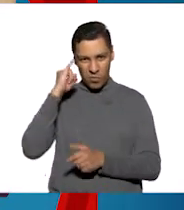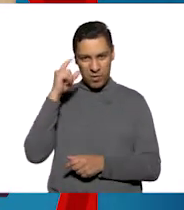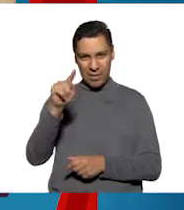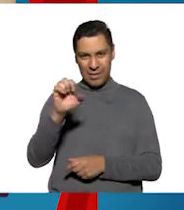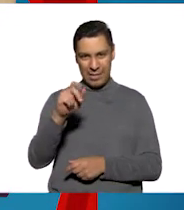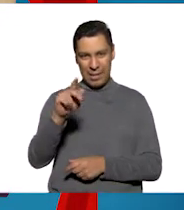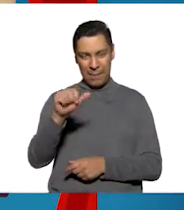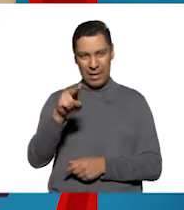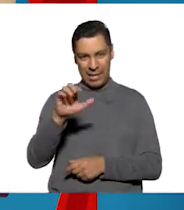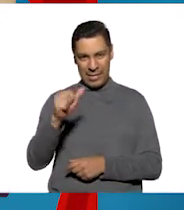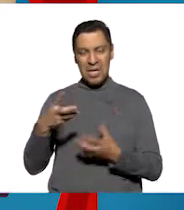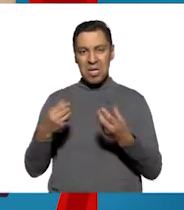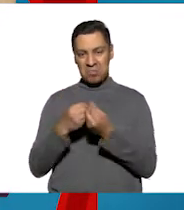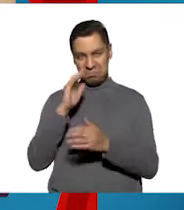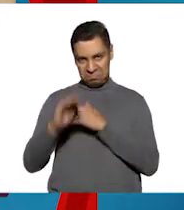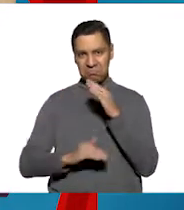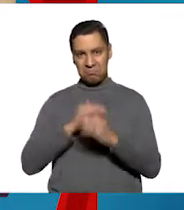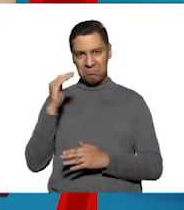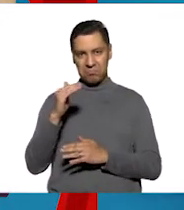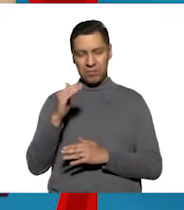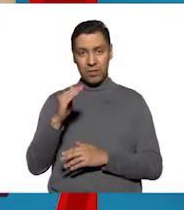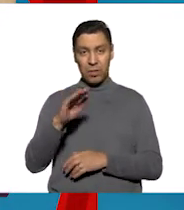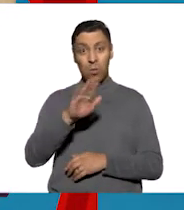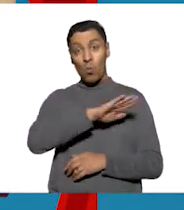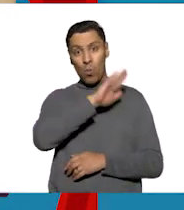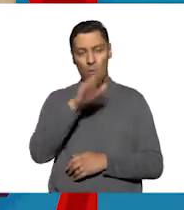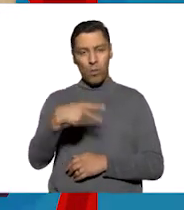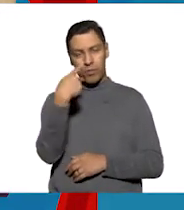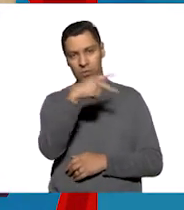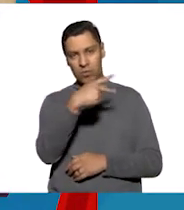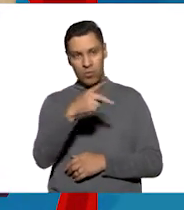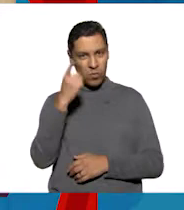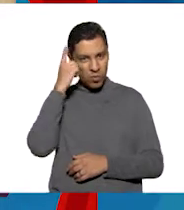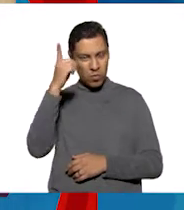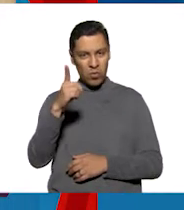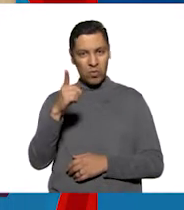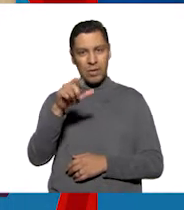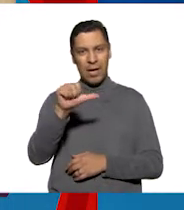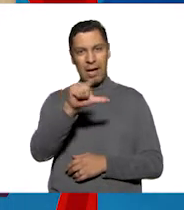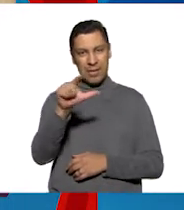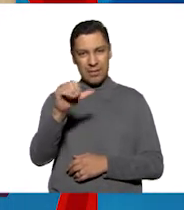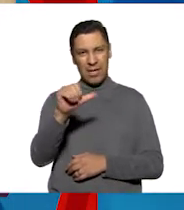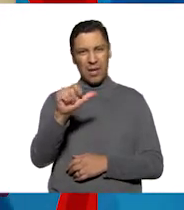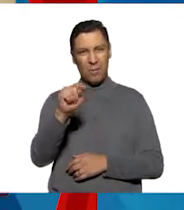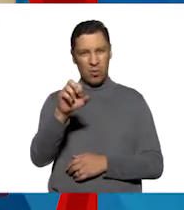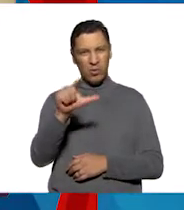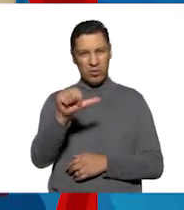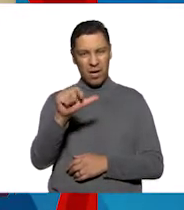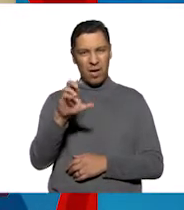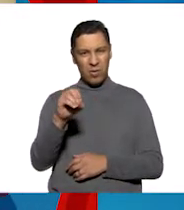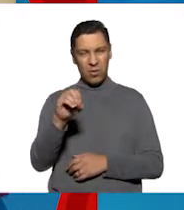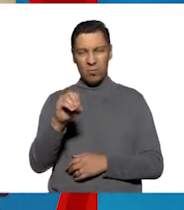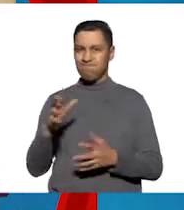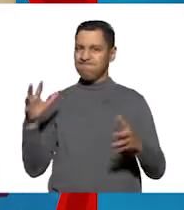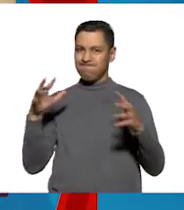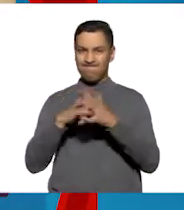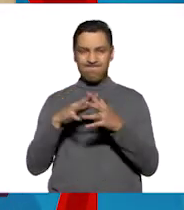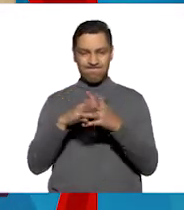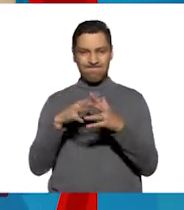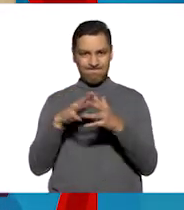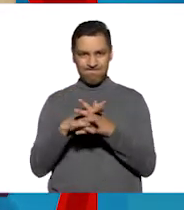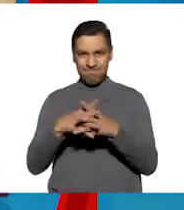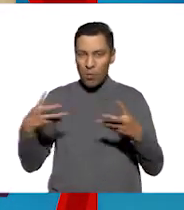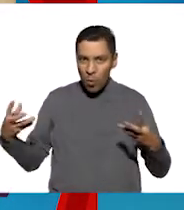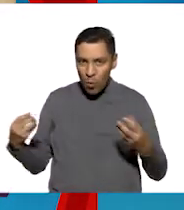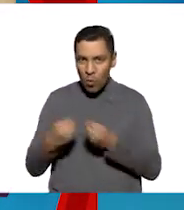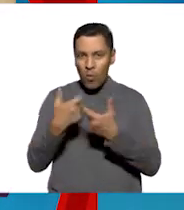muerte del señor de Azcapotzalco, los mexicas no pudieron entenderse con Maxtla, su sucesor, por lo que decidieron unirse a